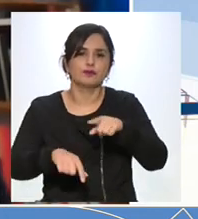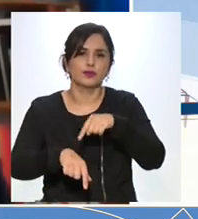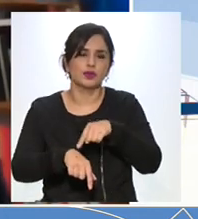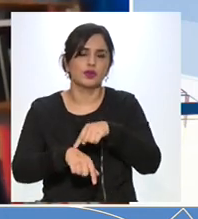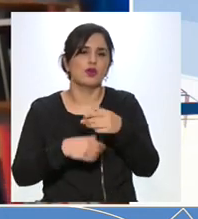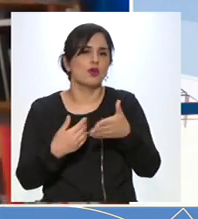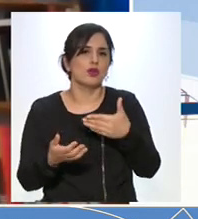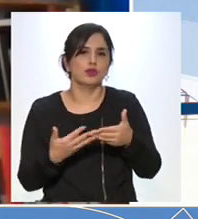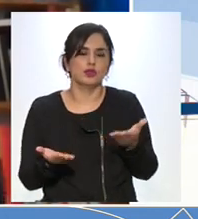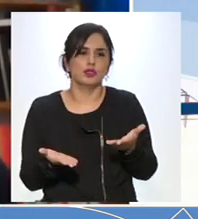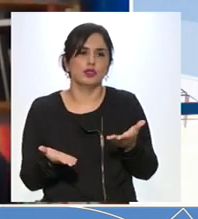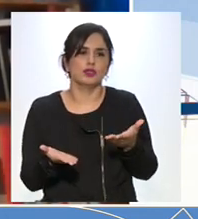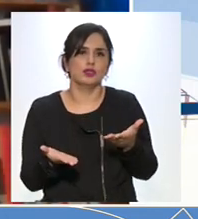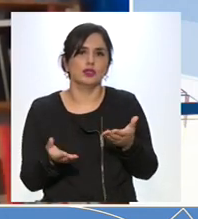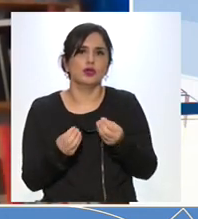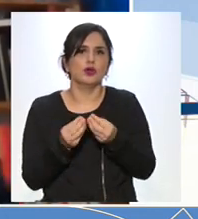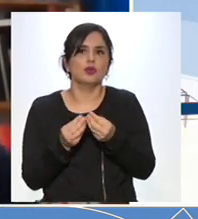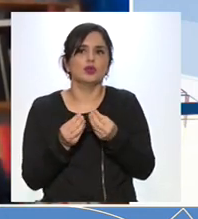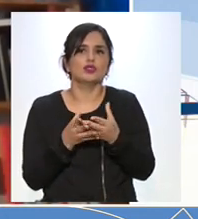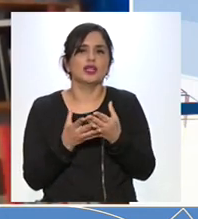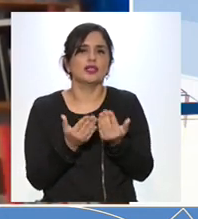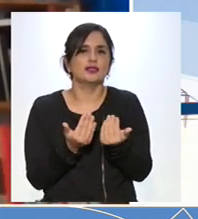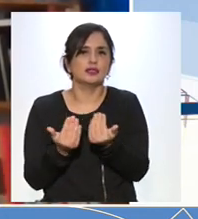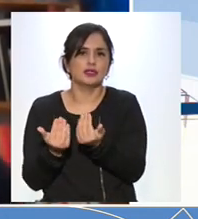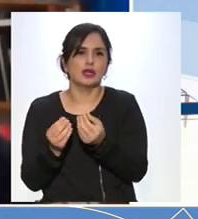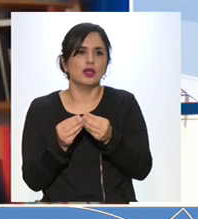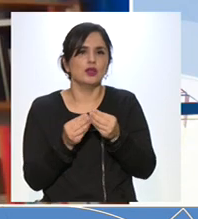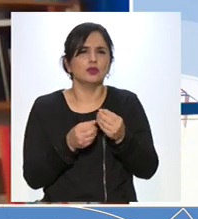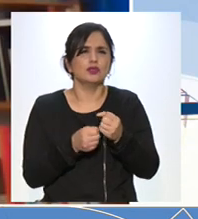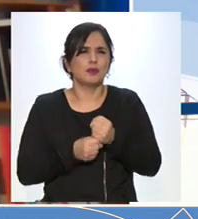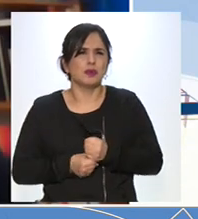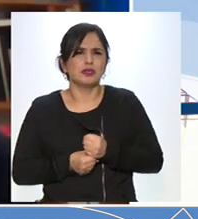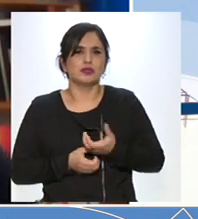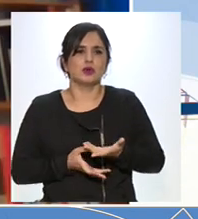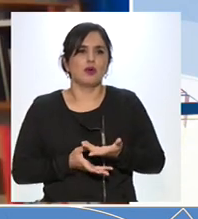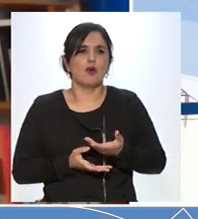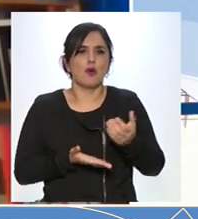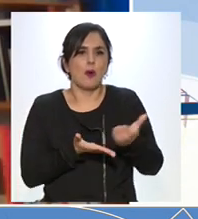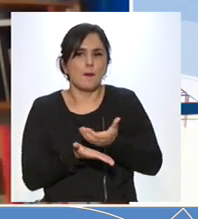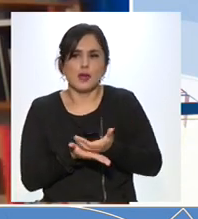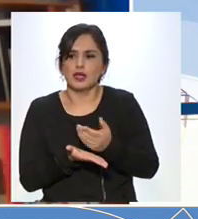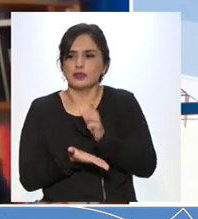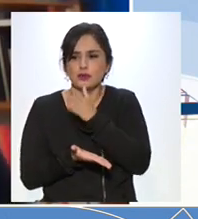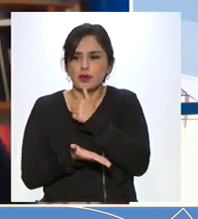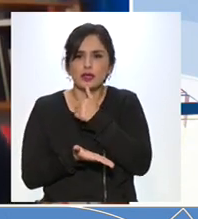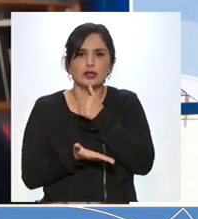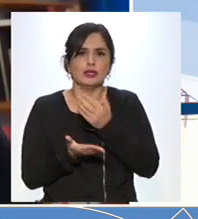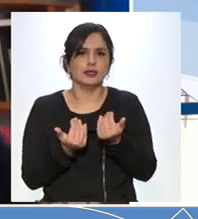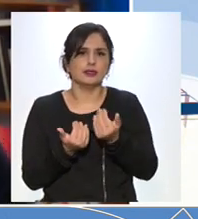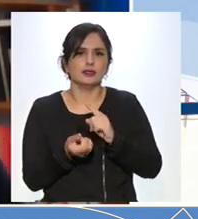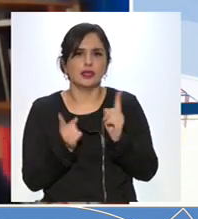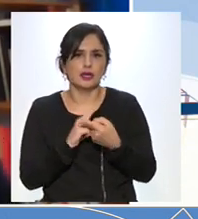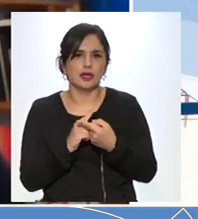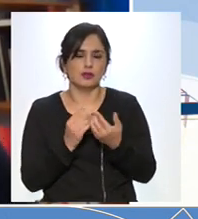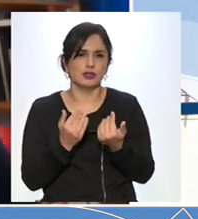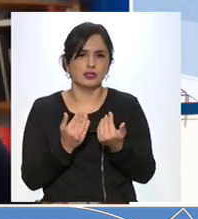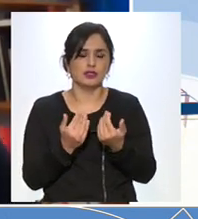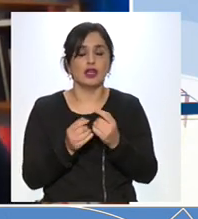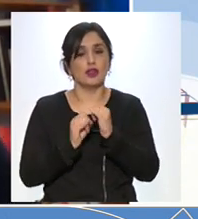en que no, de muchas necesidades, de mucha presión, sin recursos, con necesidad de cambio. Y se requiere